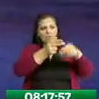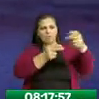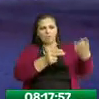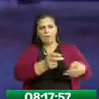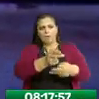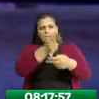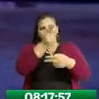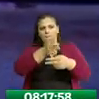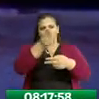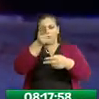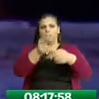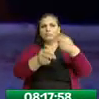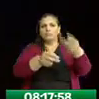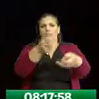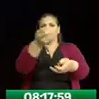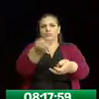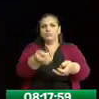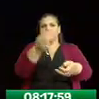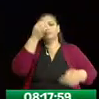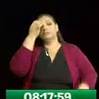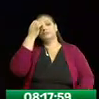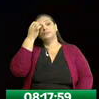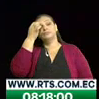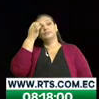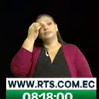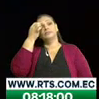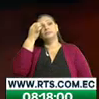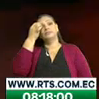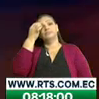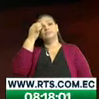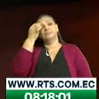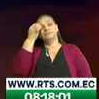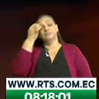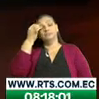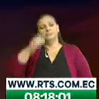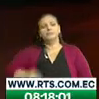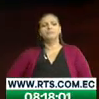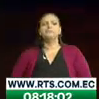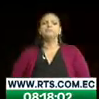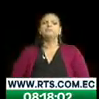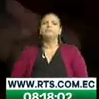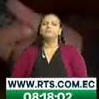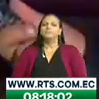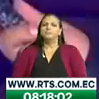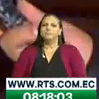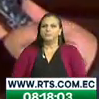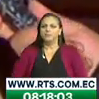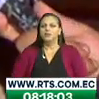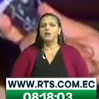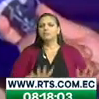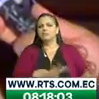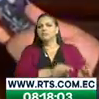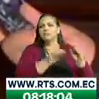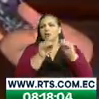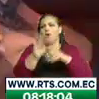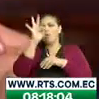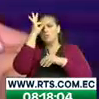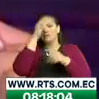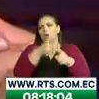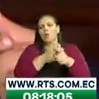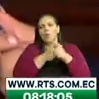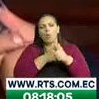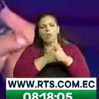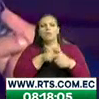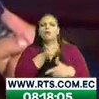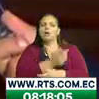el microtráfico de drogas. Todos se encuentran estables y en diferentes hospitales. El hombre estaba con 2 a 3 proyectiles y